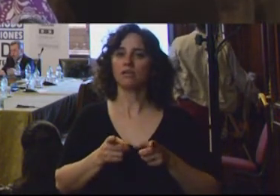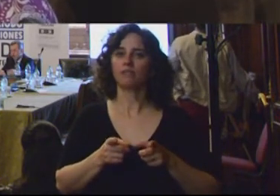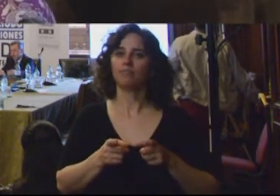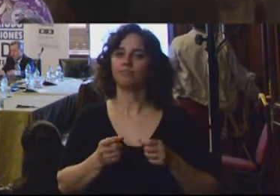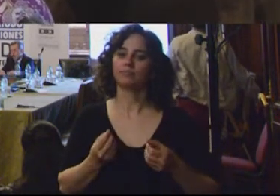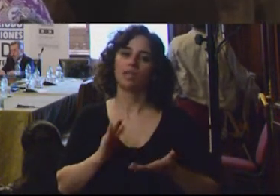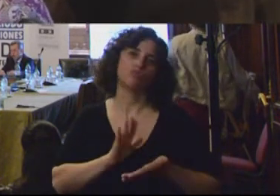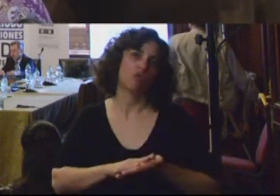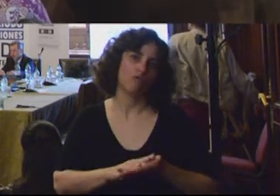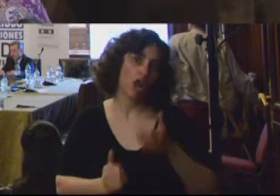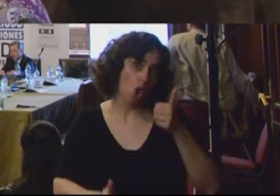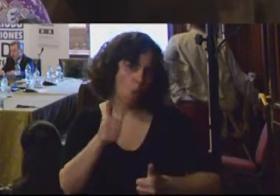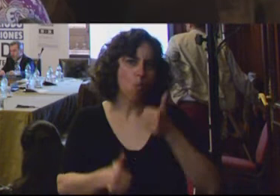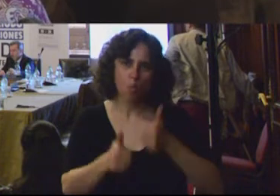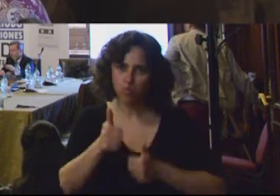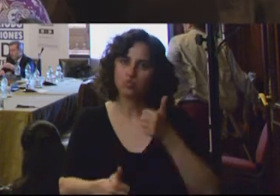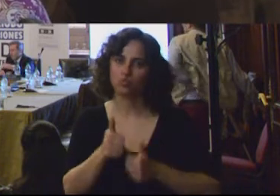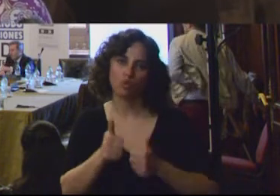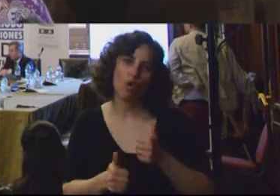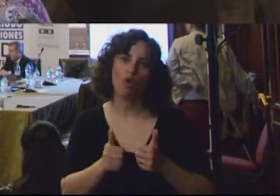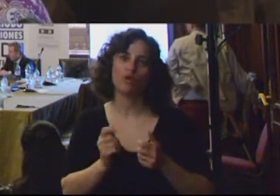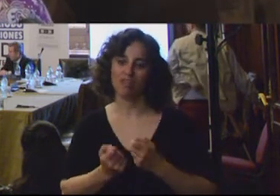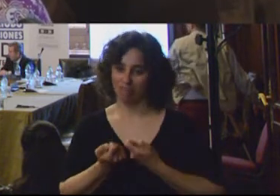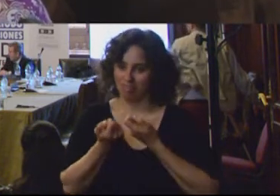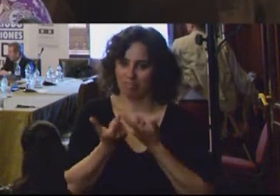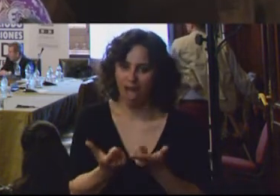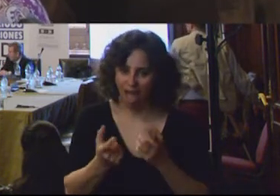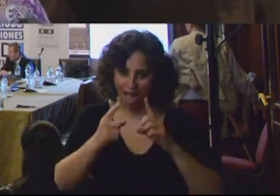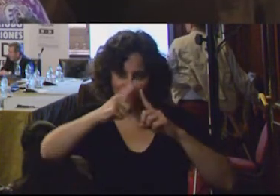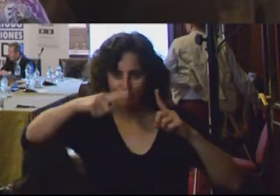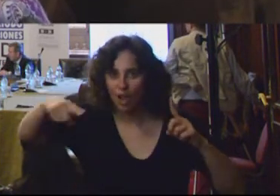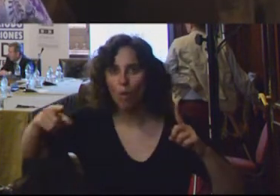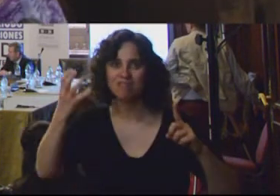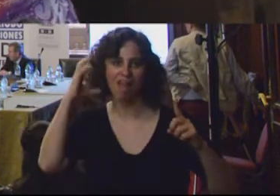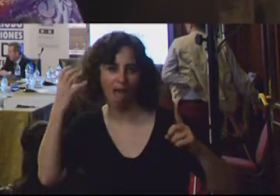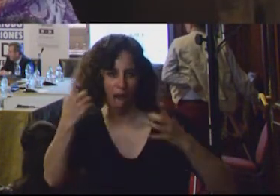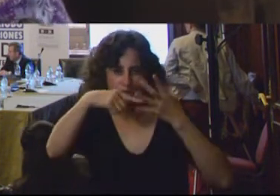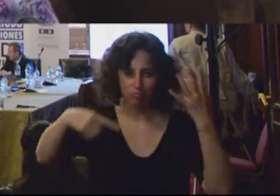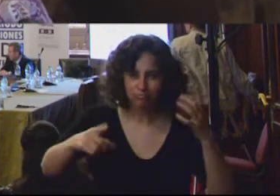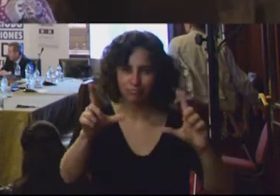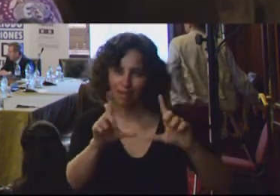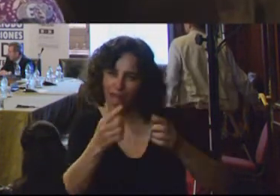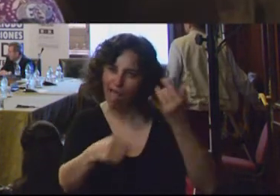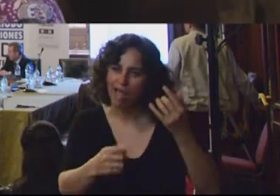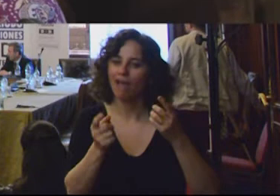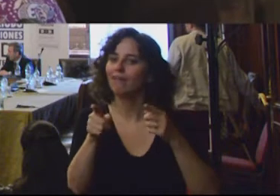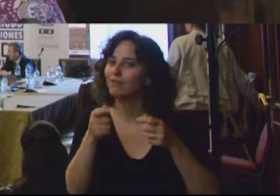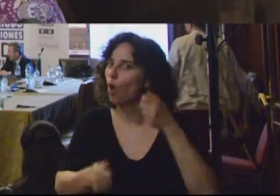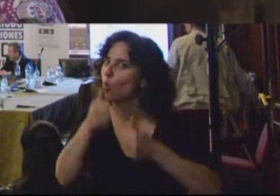con el tema de los concursos, de la asignación de las frecuencias, este punto de